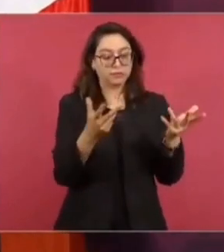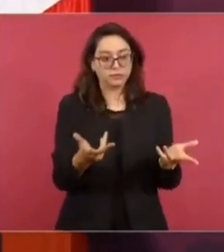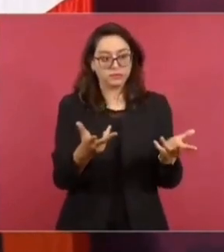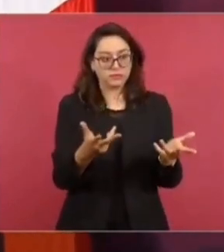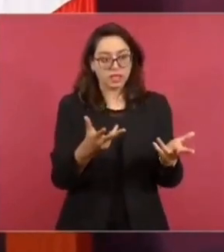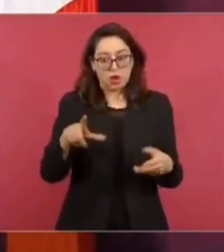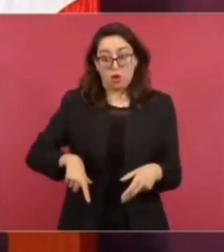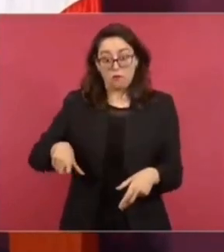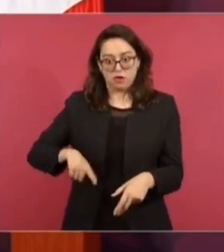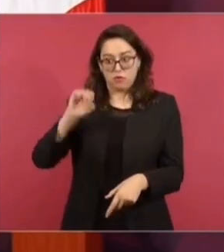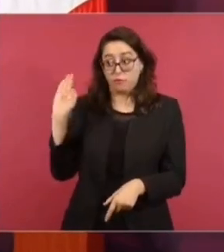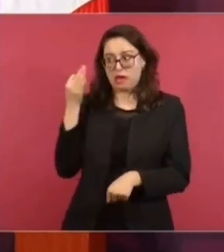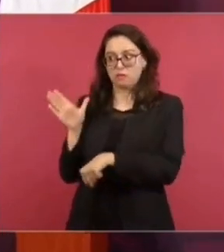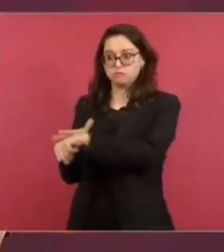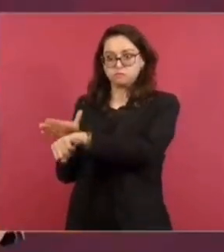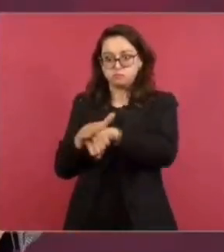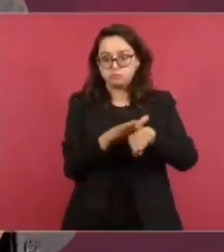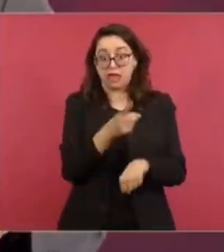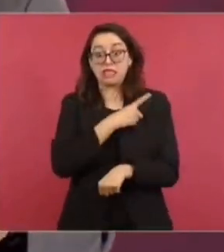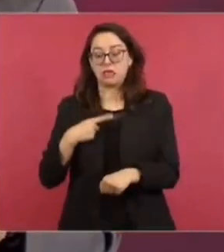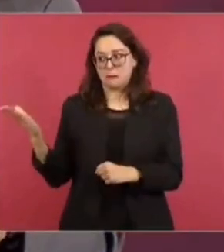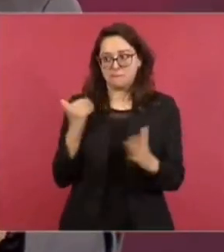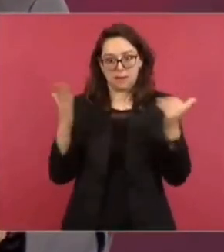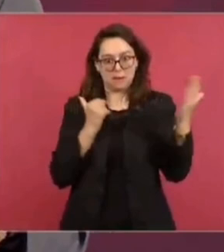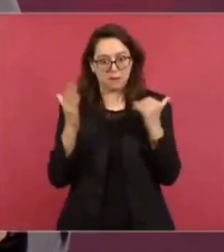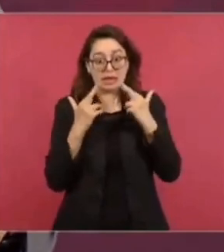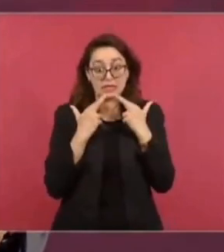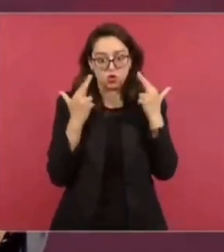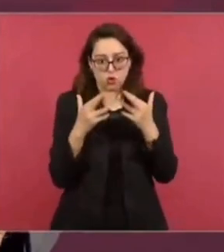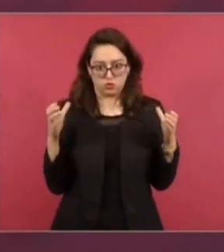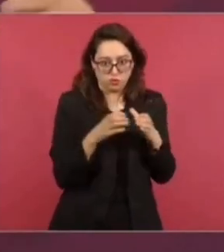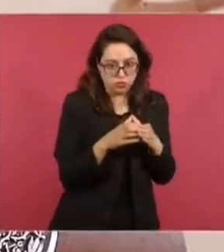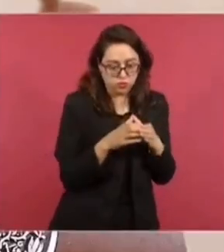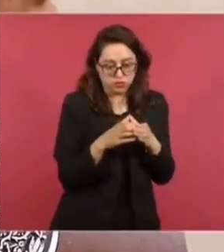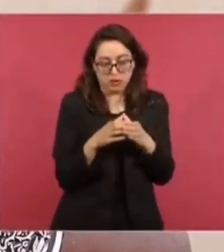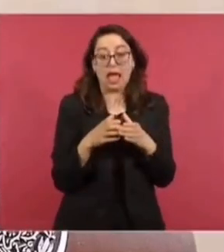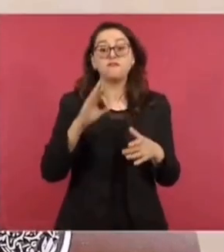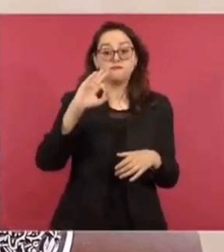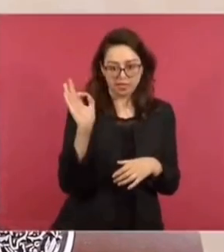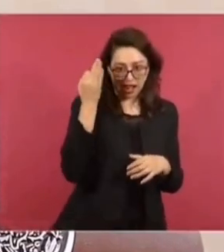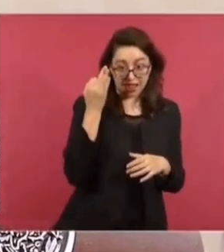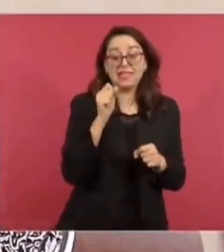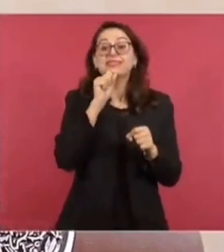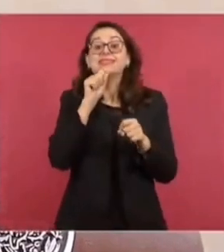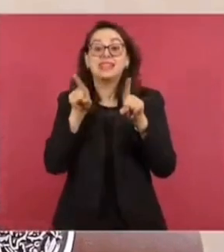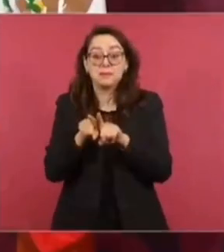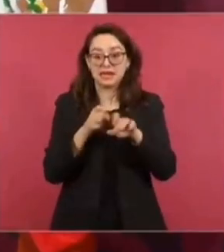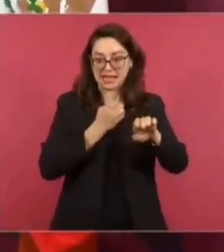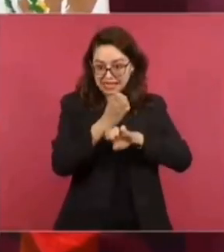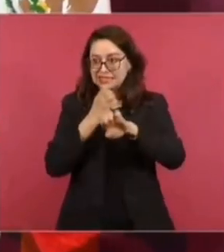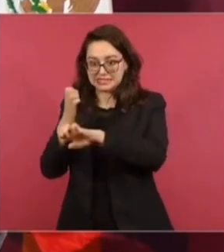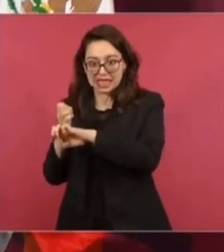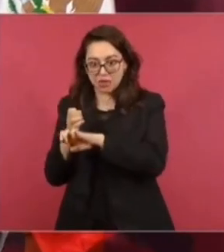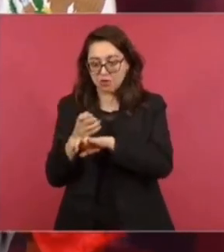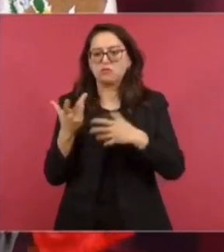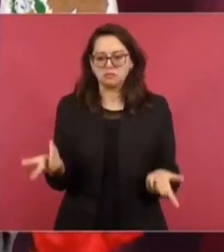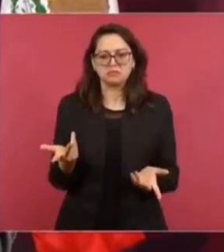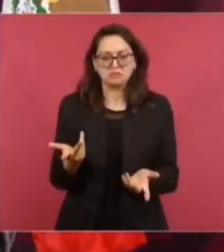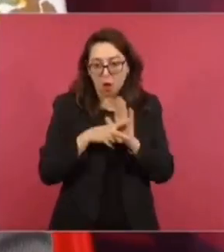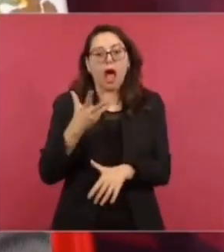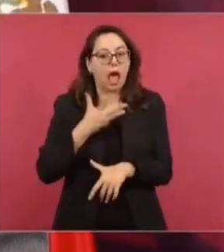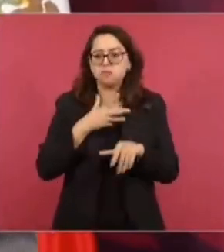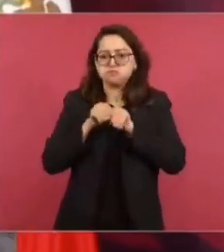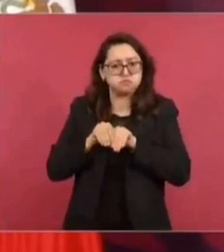o dos, cuando sucedieron los hechos. Pero son reuniones, ahora sí que públicas, hay hasta